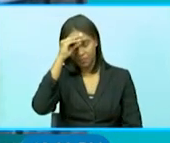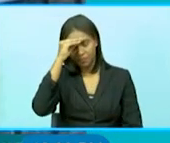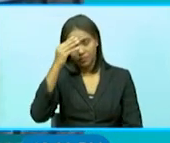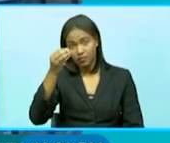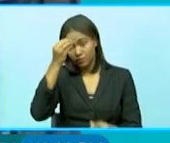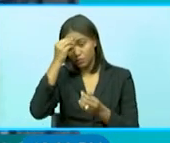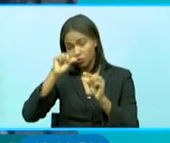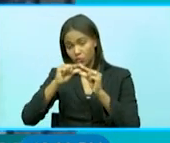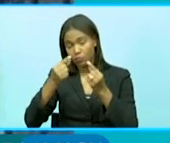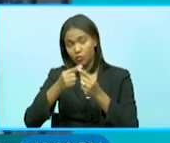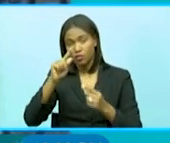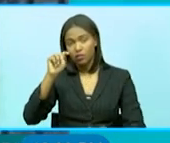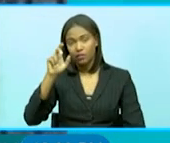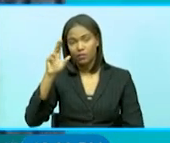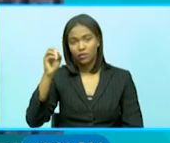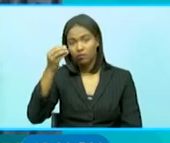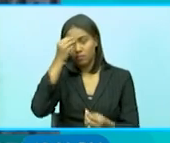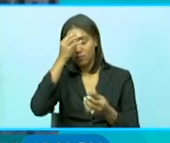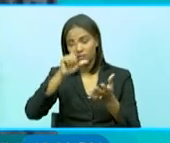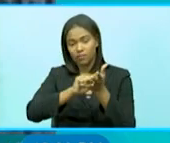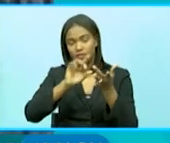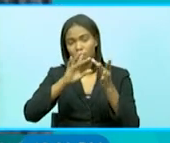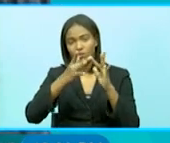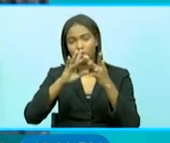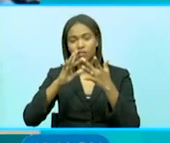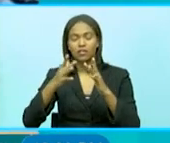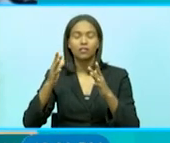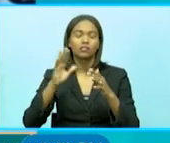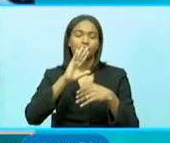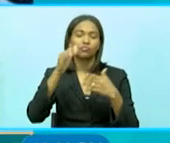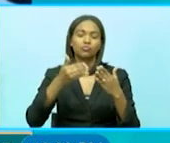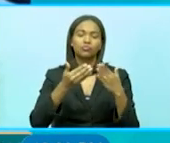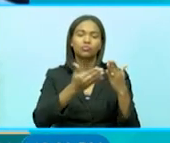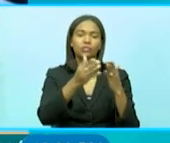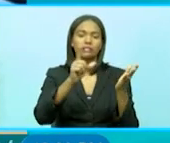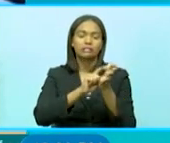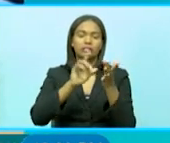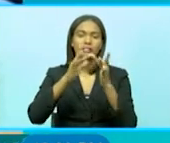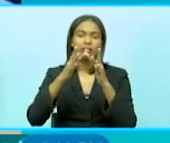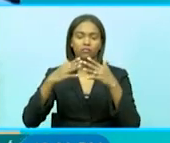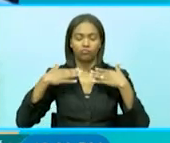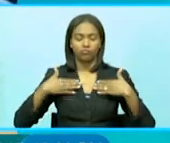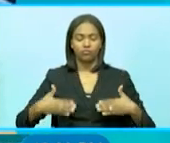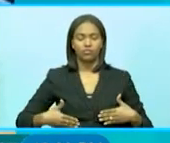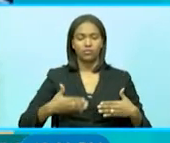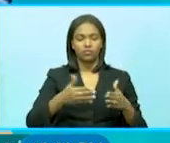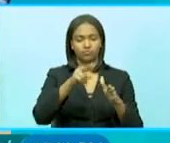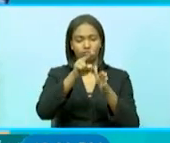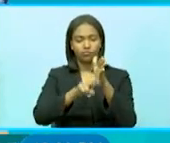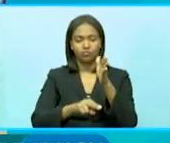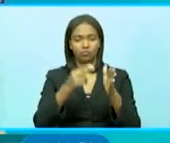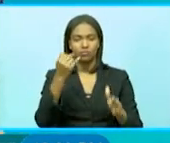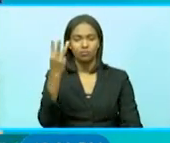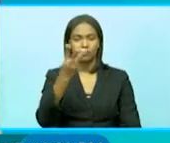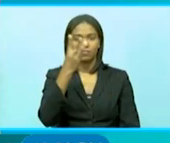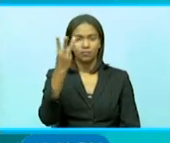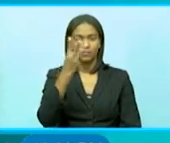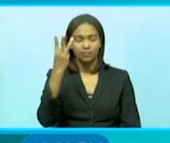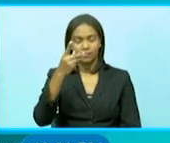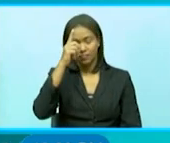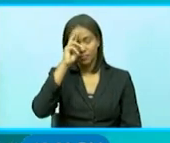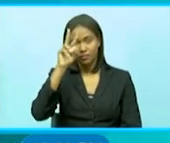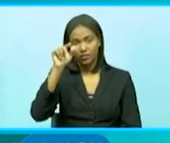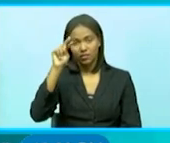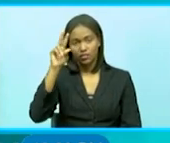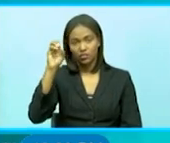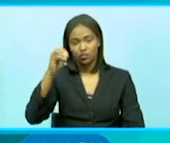informó a través de su cuenta de Twitter y sus demás plataformas digitales de los restos del joven serán velados este miércoles en la funeraria Blandino de la